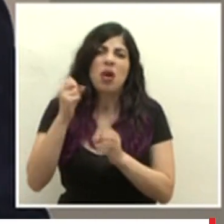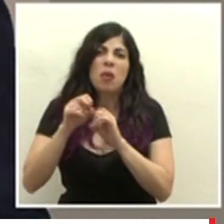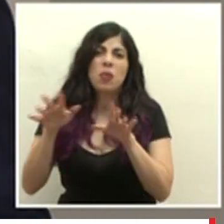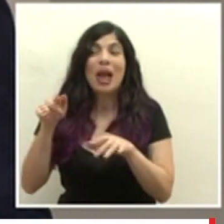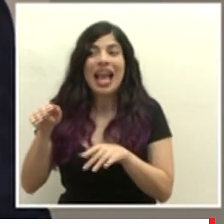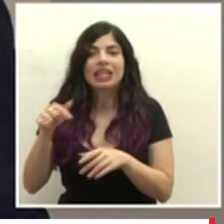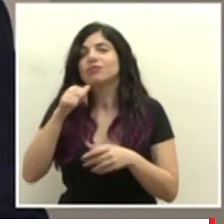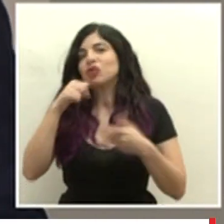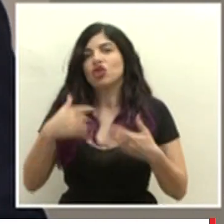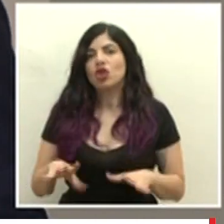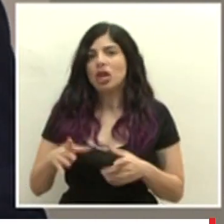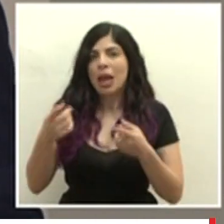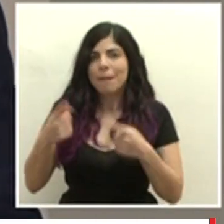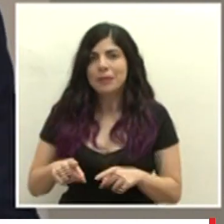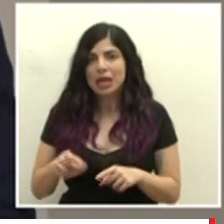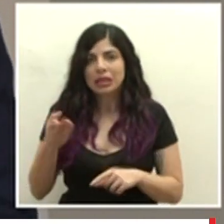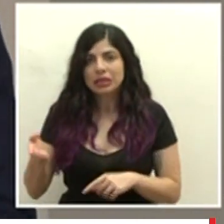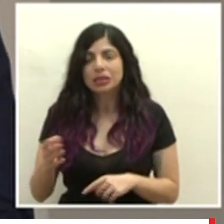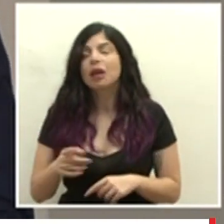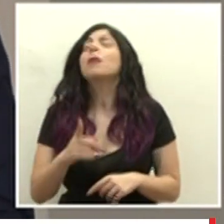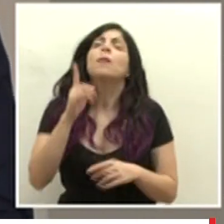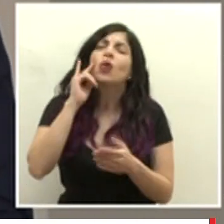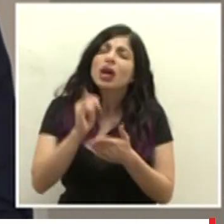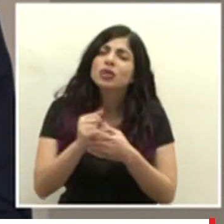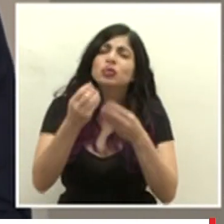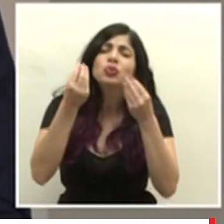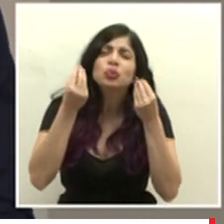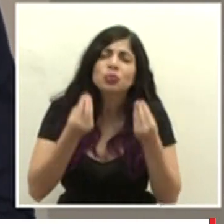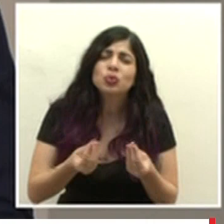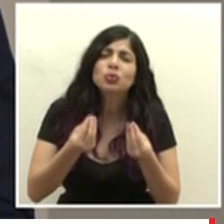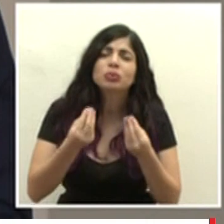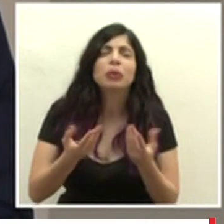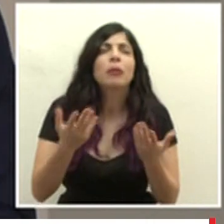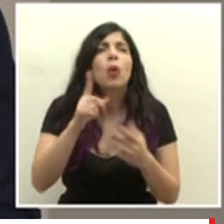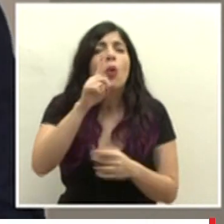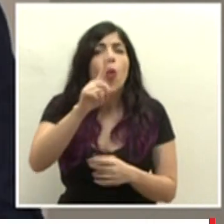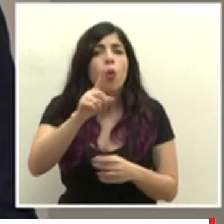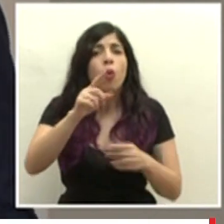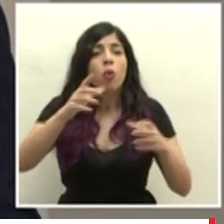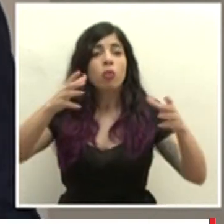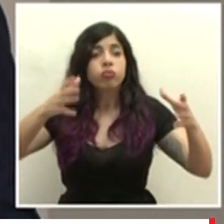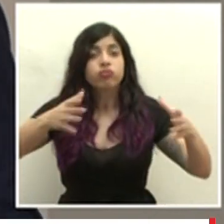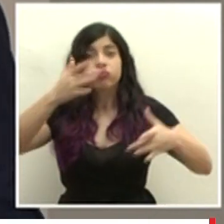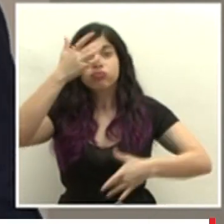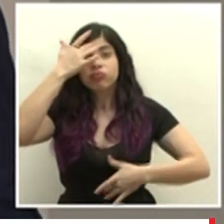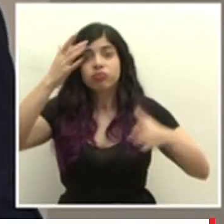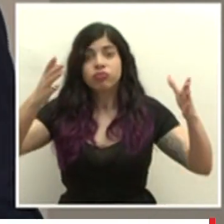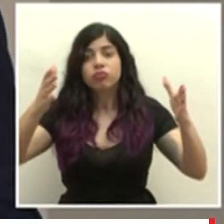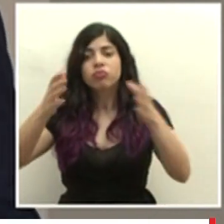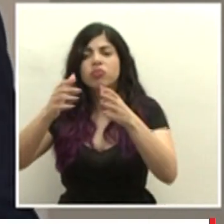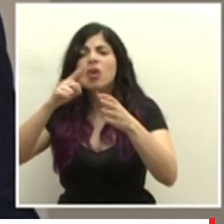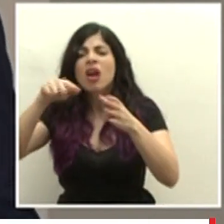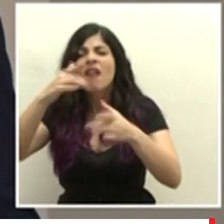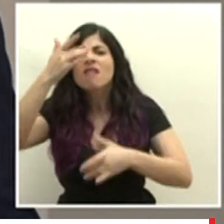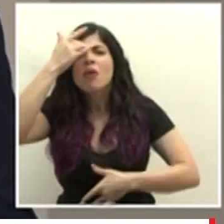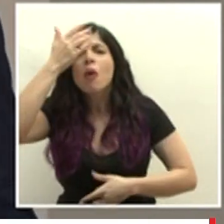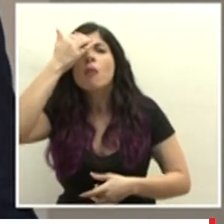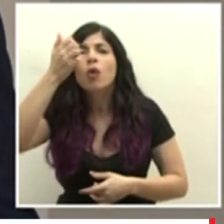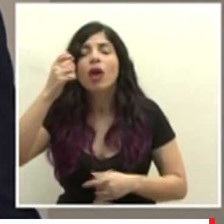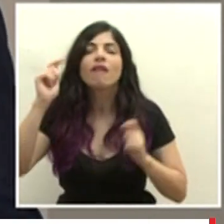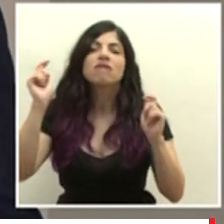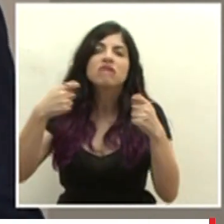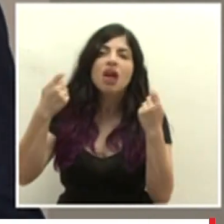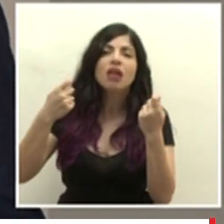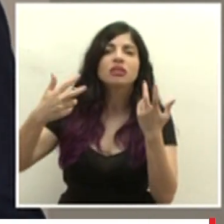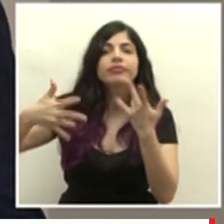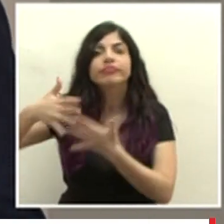Entonces, igual, o sea, insisto, muchos también un porcentaje importante de esos casos se ha dado por ruptura de burbujas sociales, por eventos